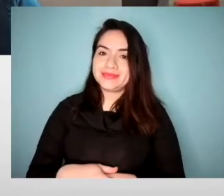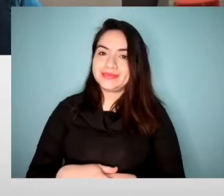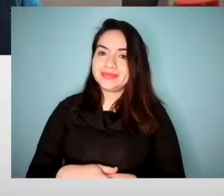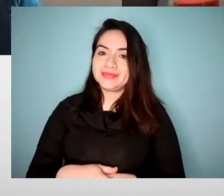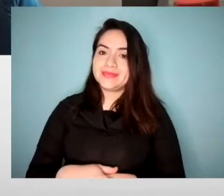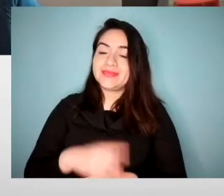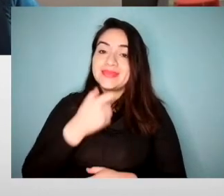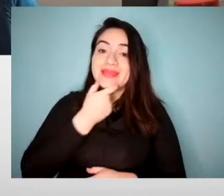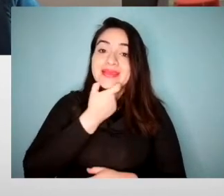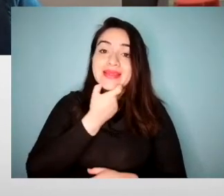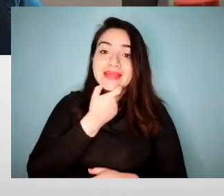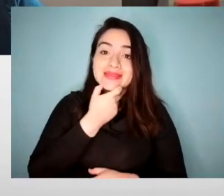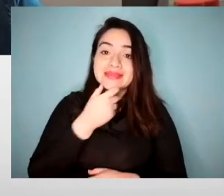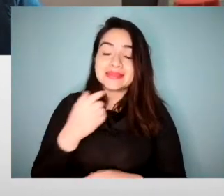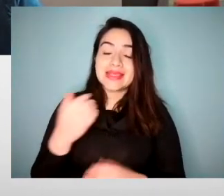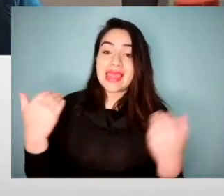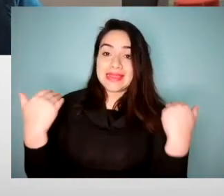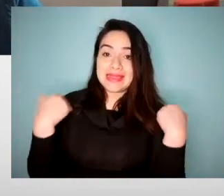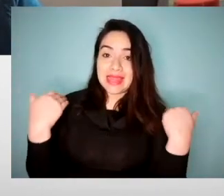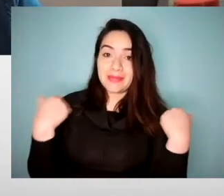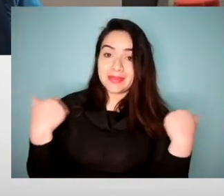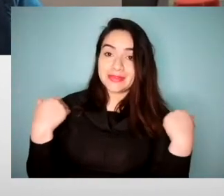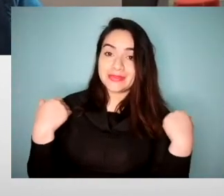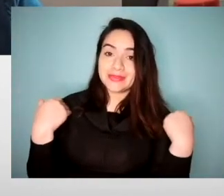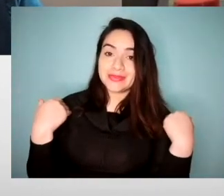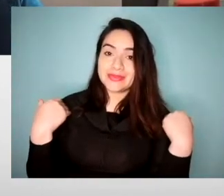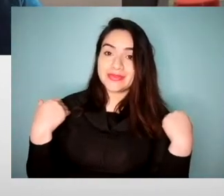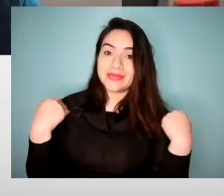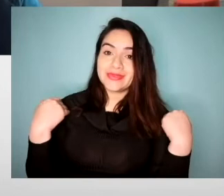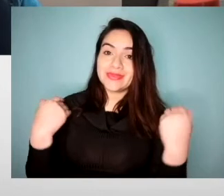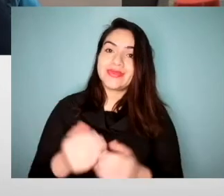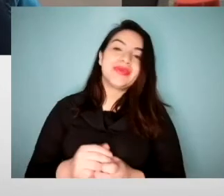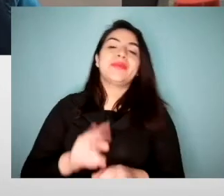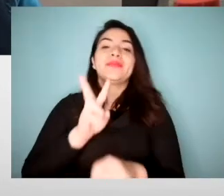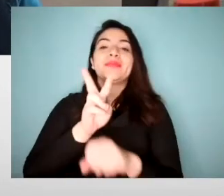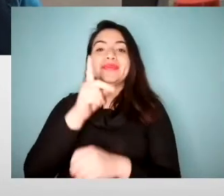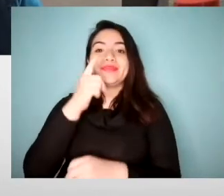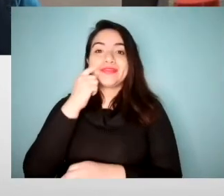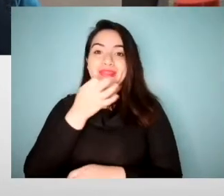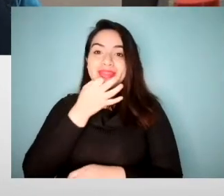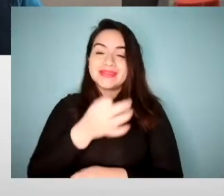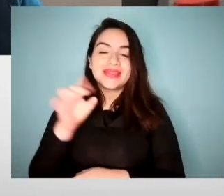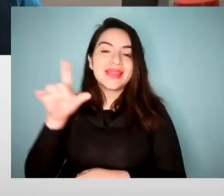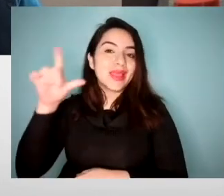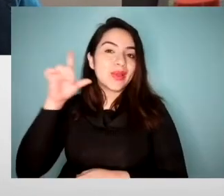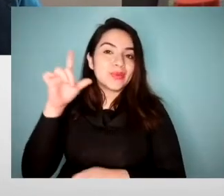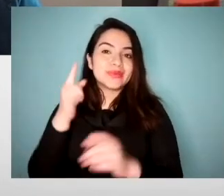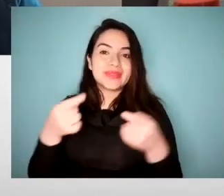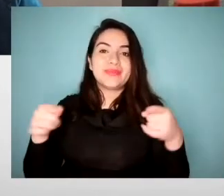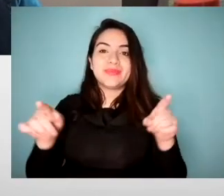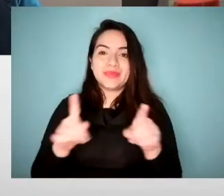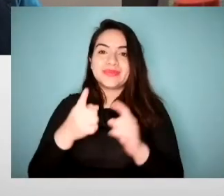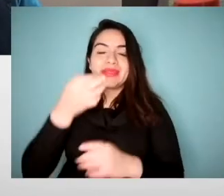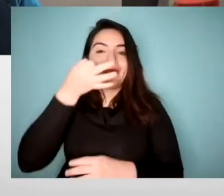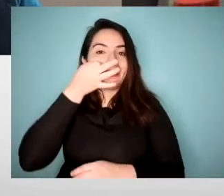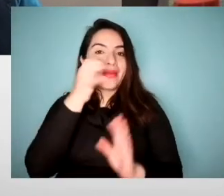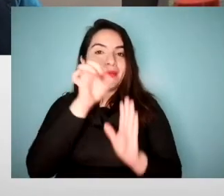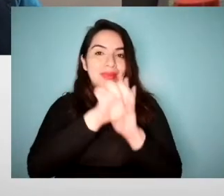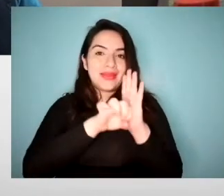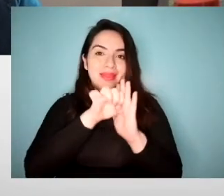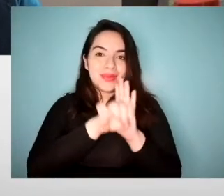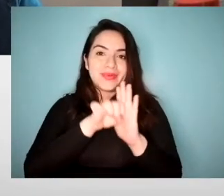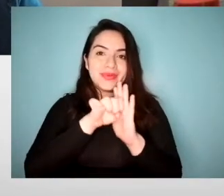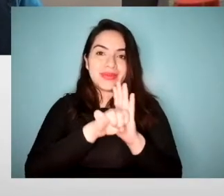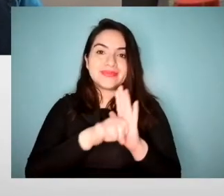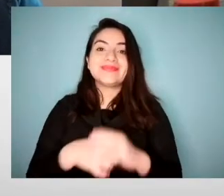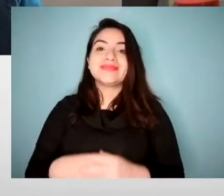es entrenamiento. Como sugieren muchos de los profesores, es escuchar música, es mirar películas y en el